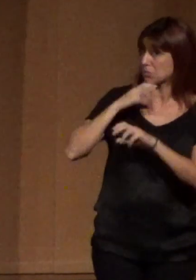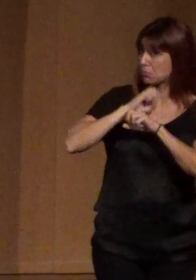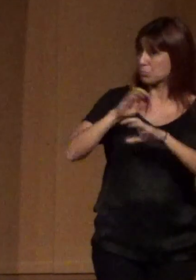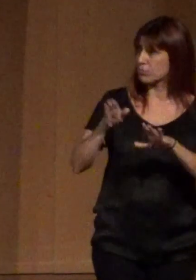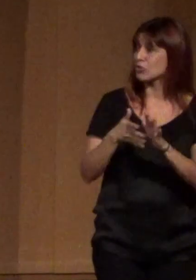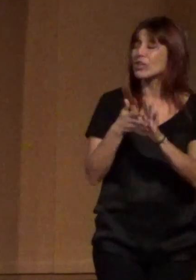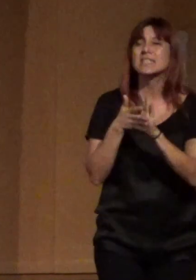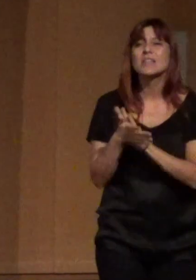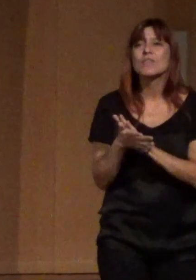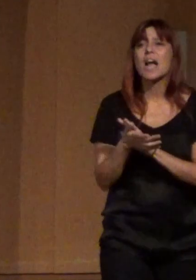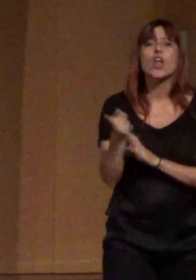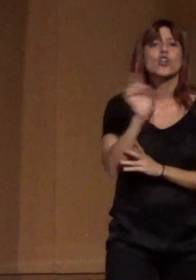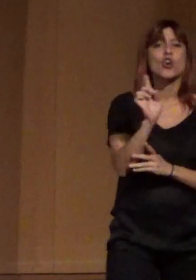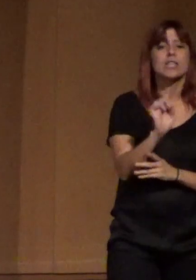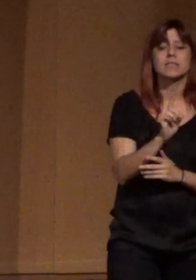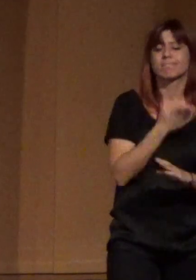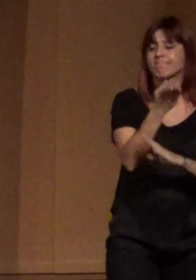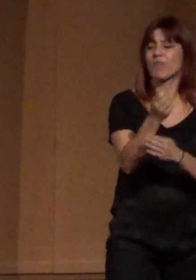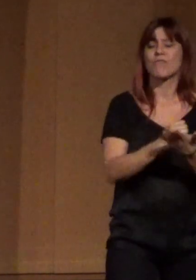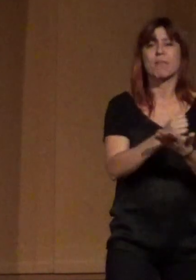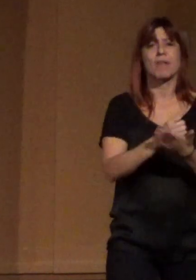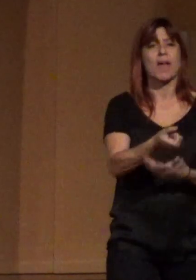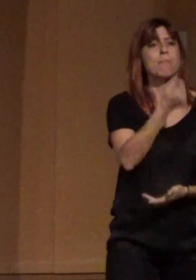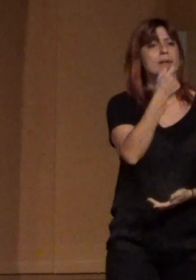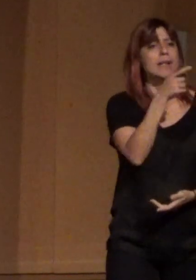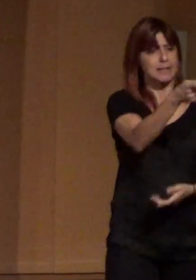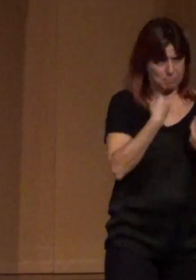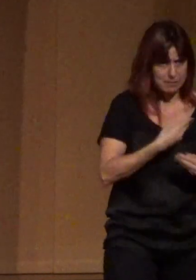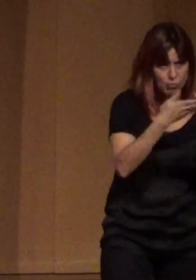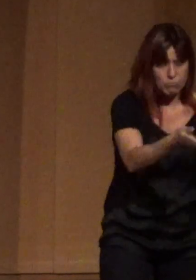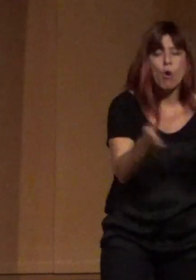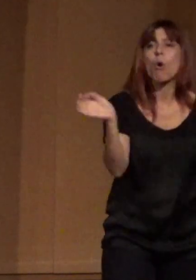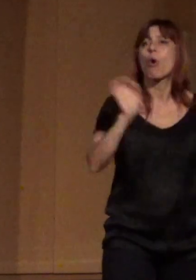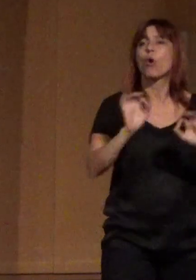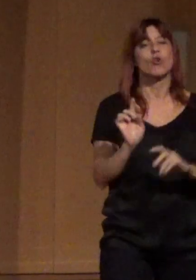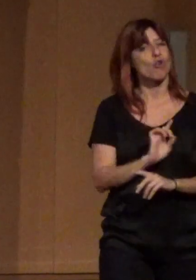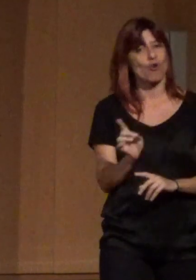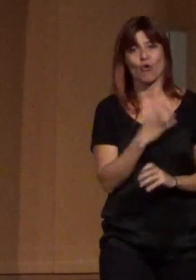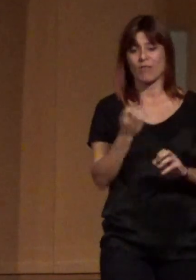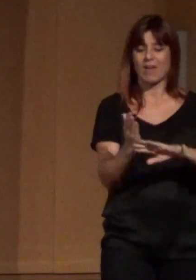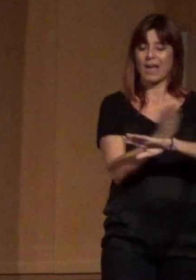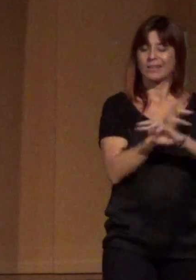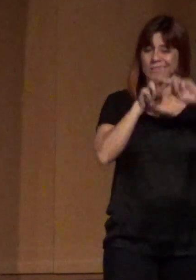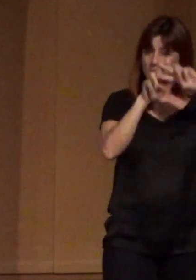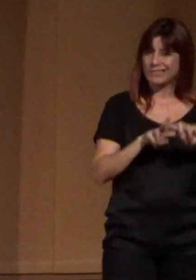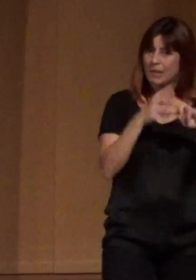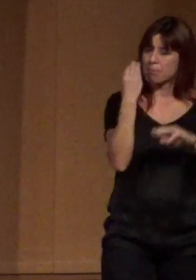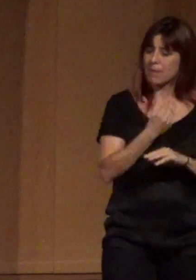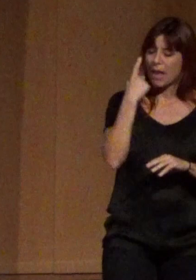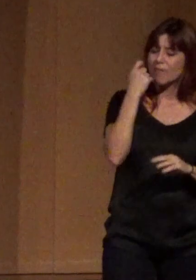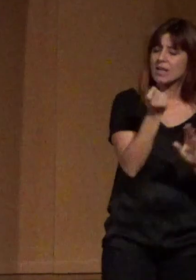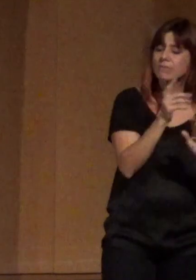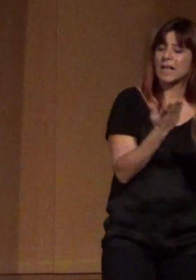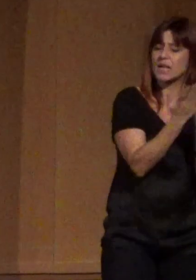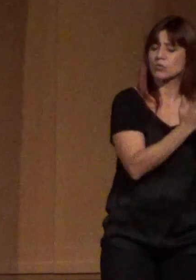no está al azar el primer fármaco que llega o que nos ha dicho el último representante del laboratorio, sino hacer un análisis sistemático del estudio neuropsicológico para